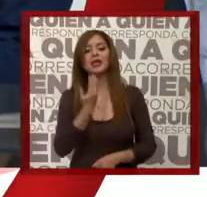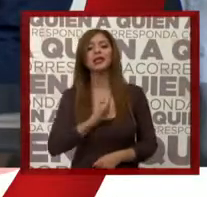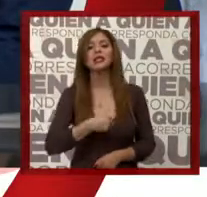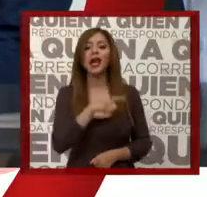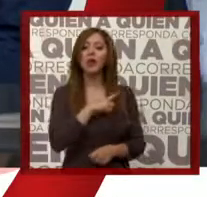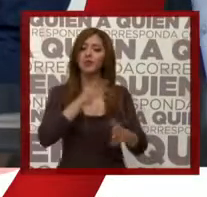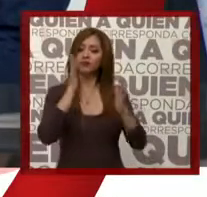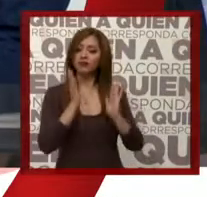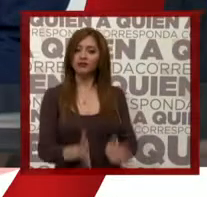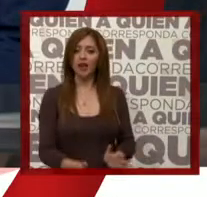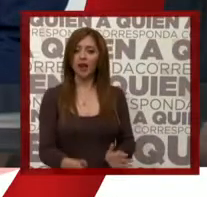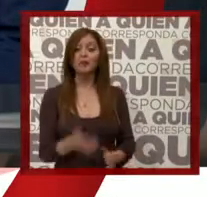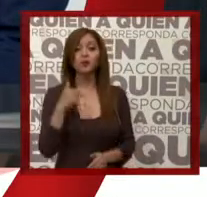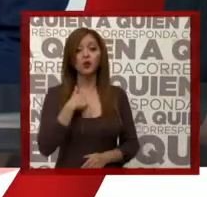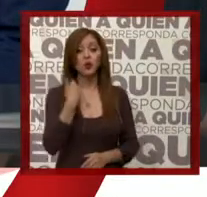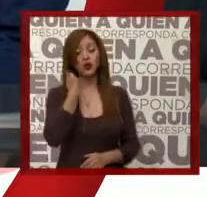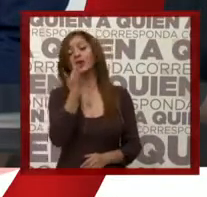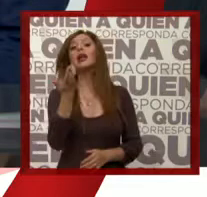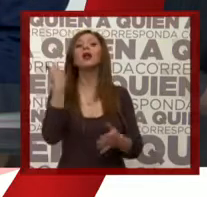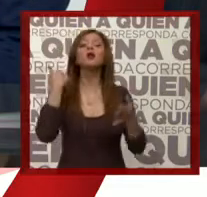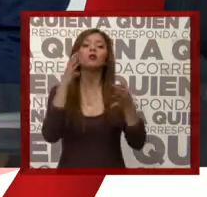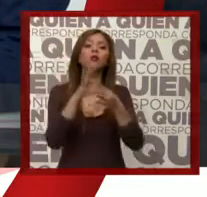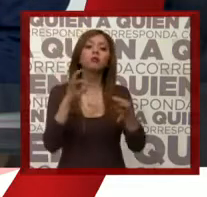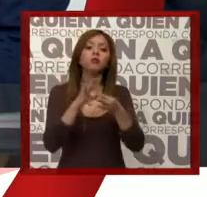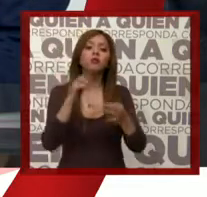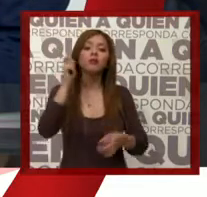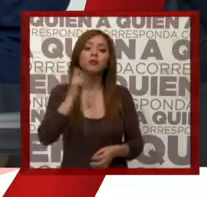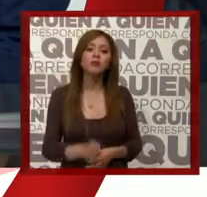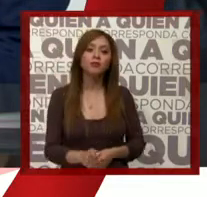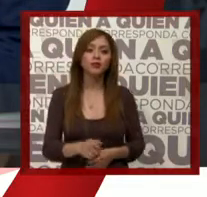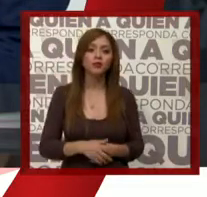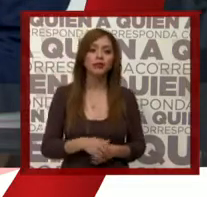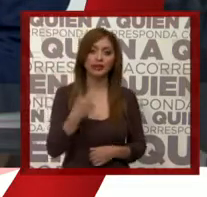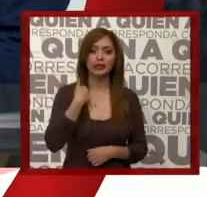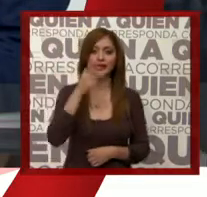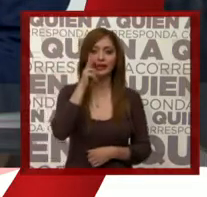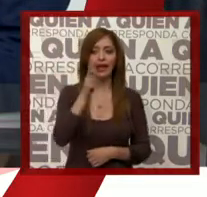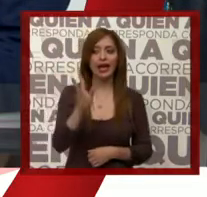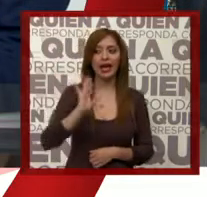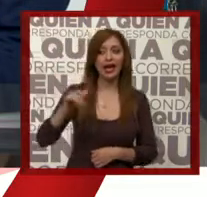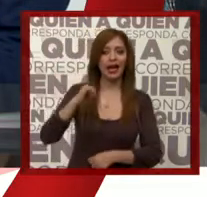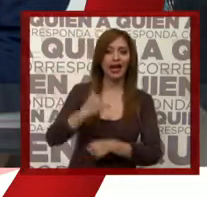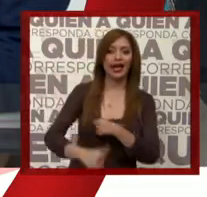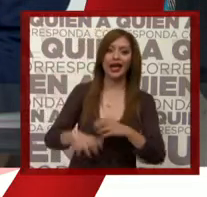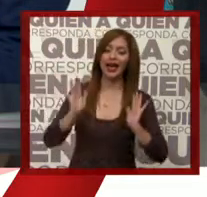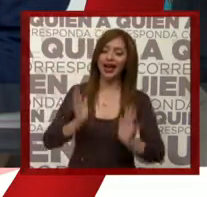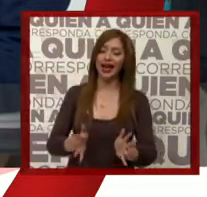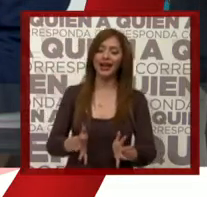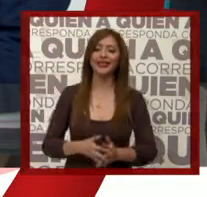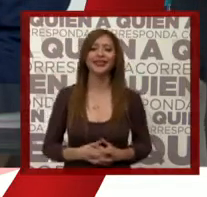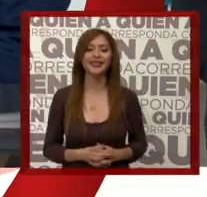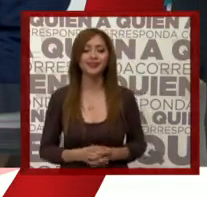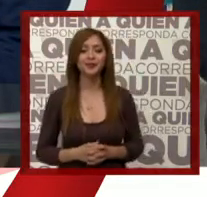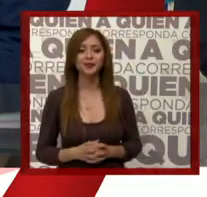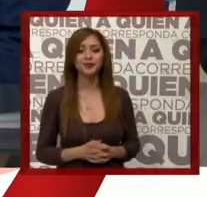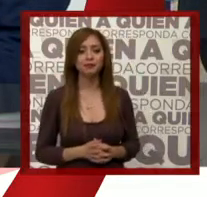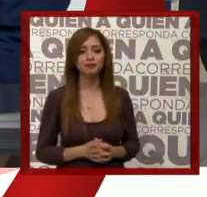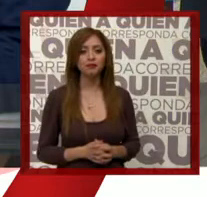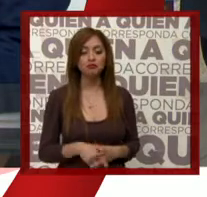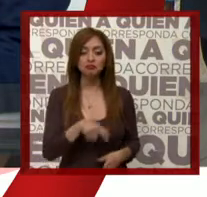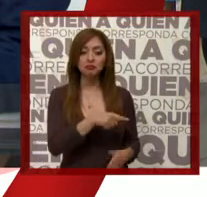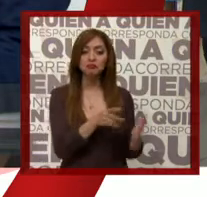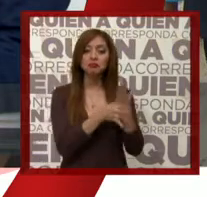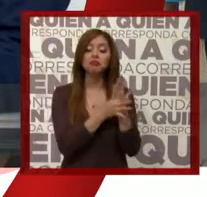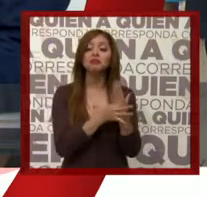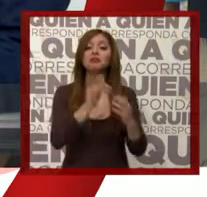muy sano. Así quiero decirte es, que operaron. Este es un ya me di cuenta. Esta es una indicación y una